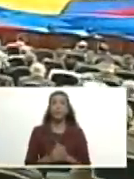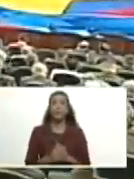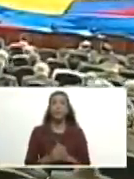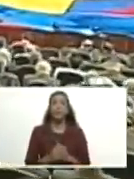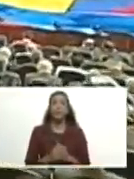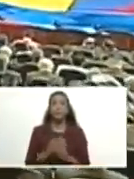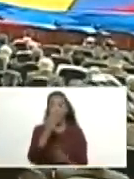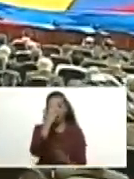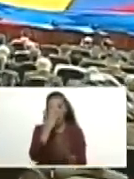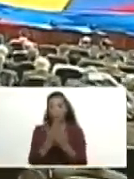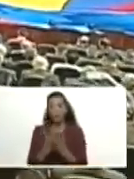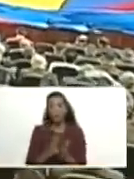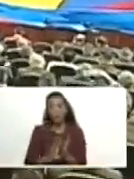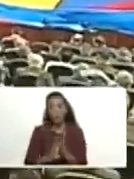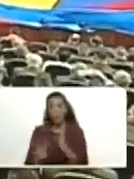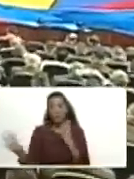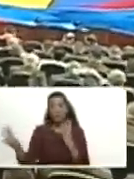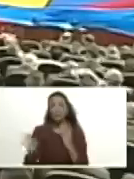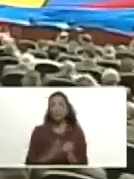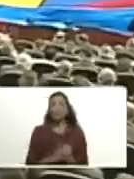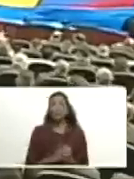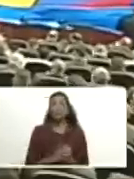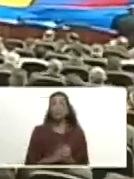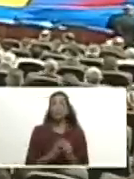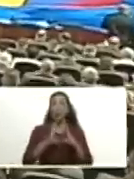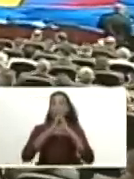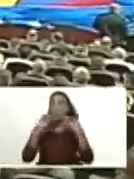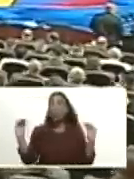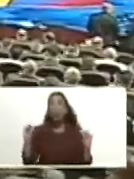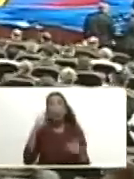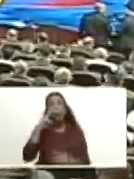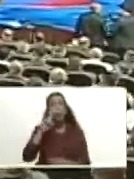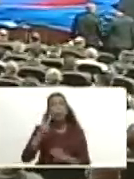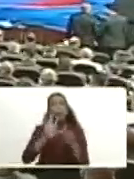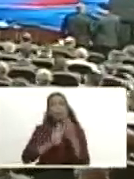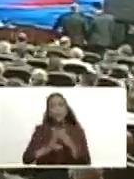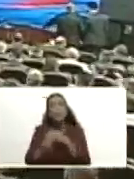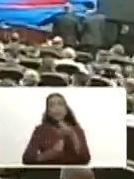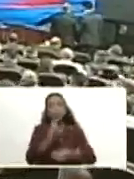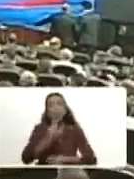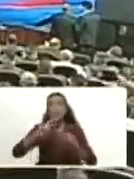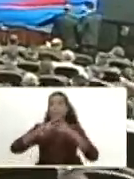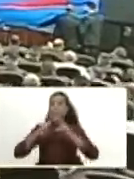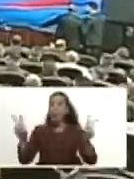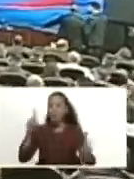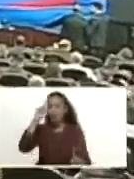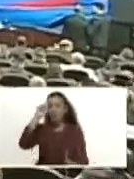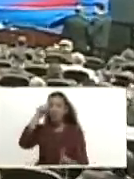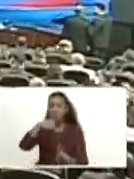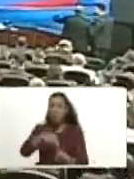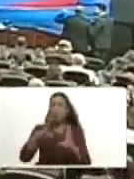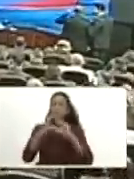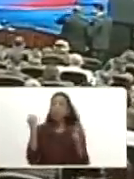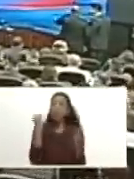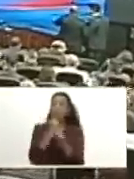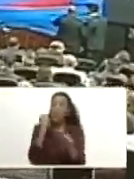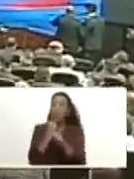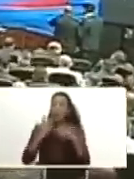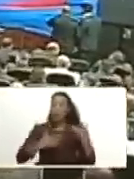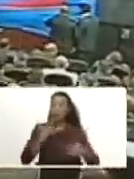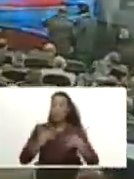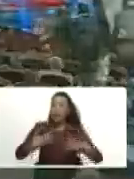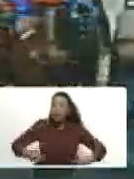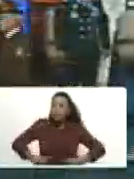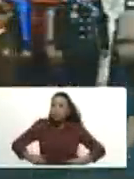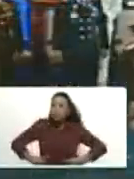De frente, mar. Todo lo hemos hecho y seguiremos haciendo por la paz, por ella todo, el trabajo, la actividad y el empeño